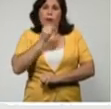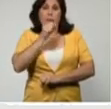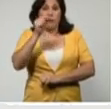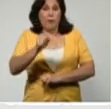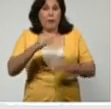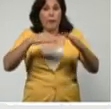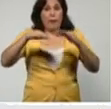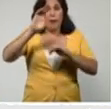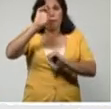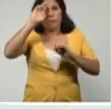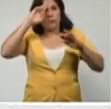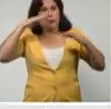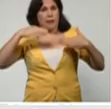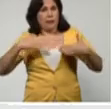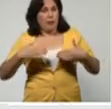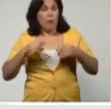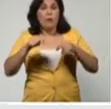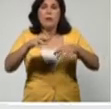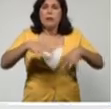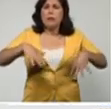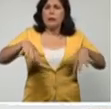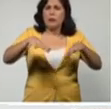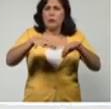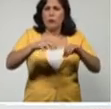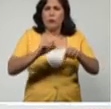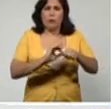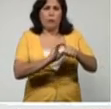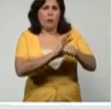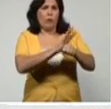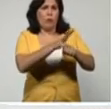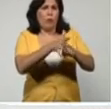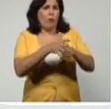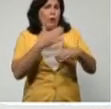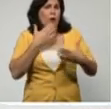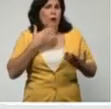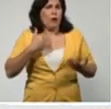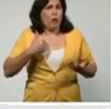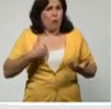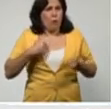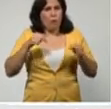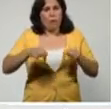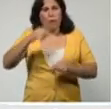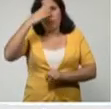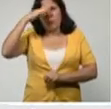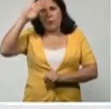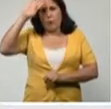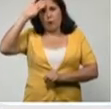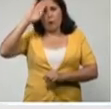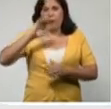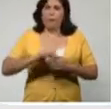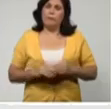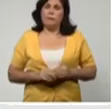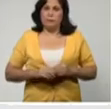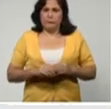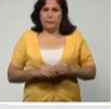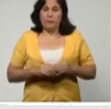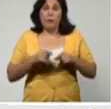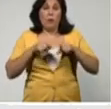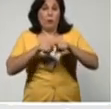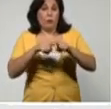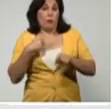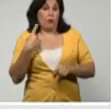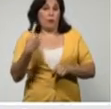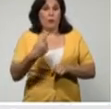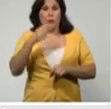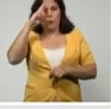Ministerio de Salud Pública sobre la actualización de la situación epidemiológica del país frente a la COVID-19. Nos acompaña, como ya es